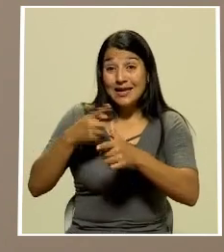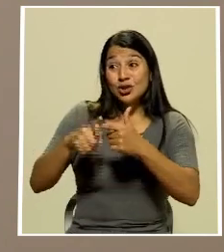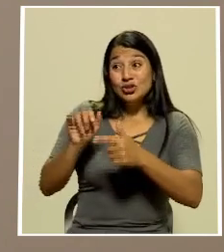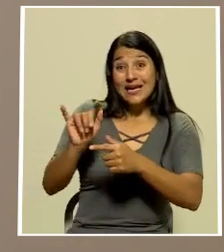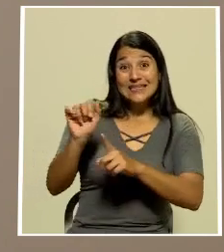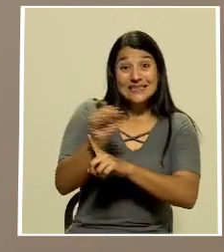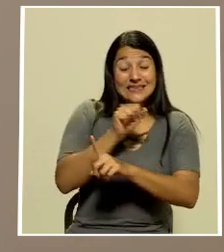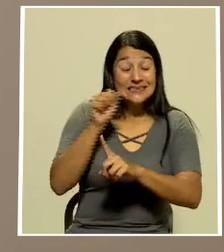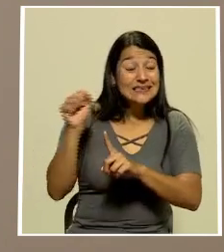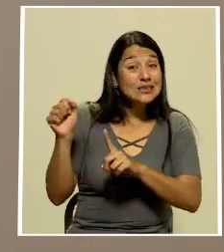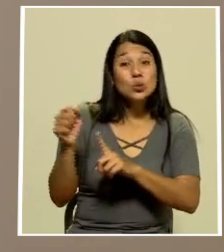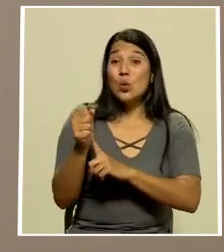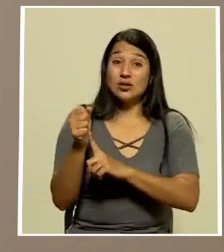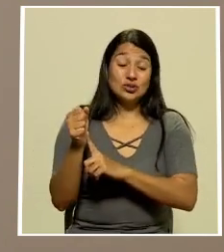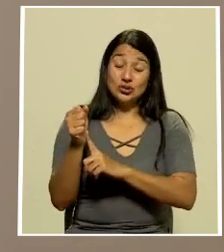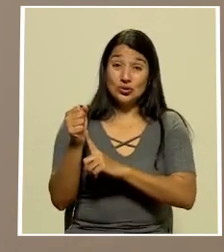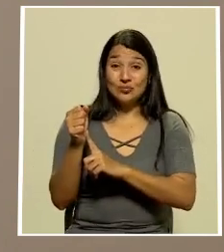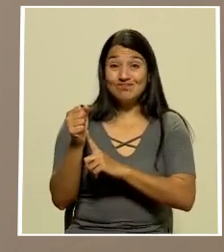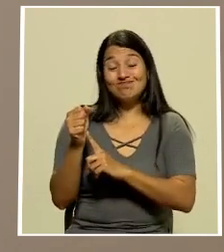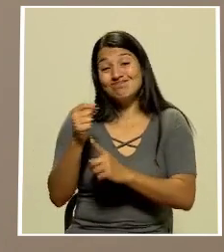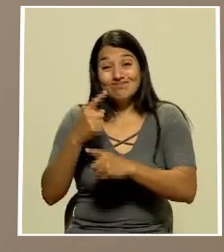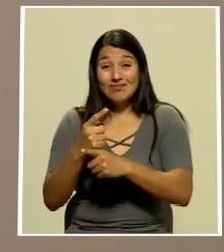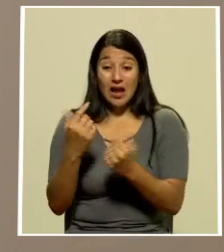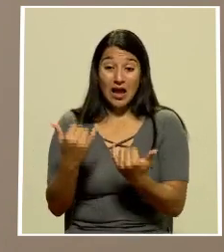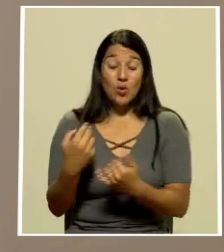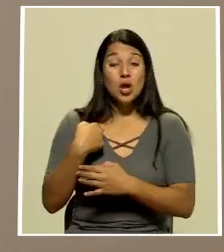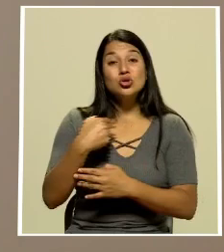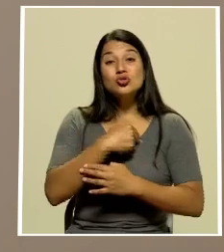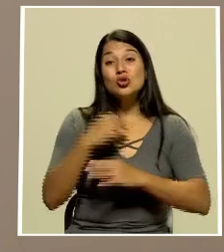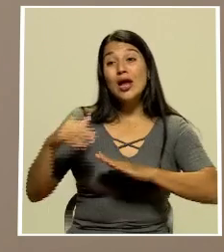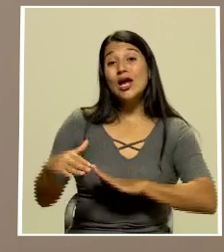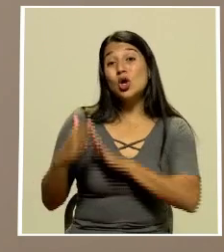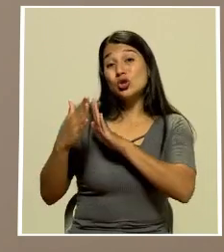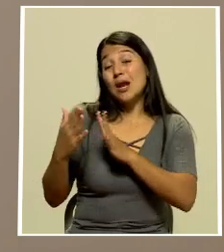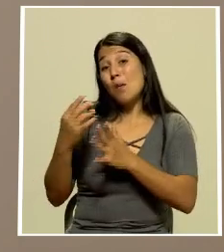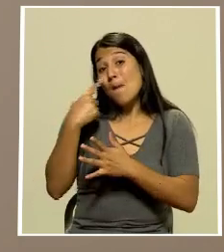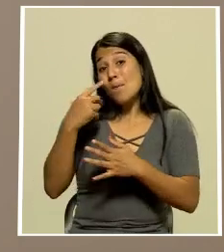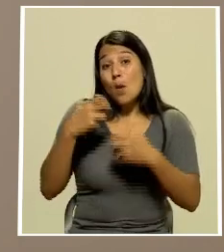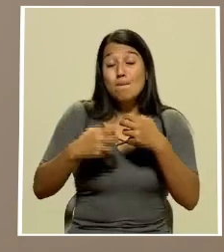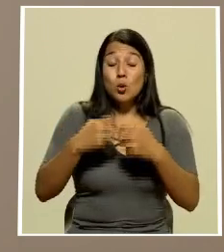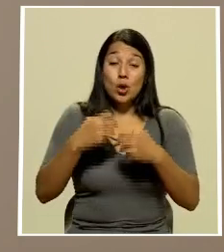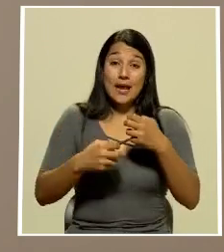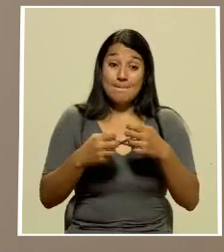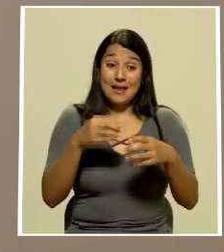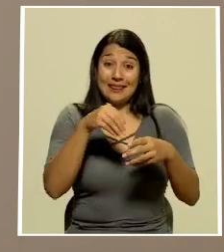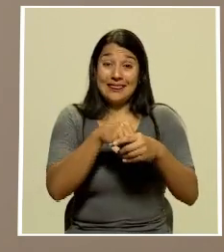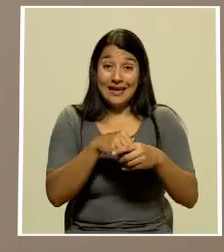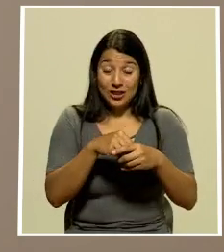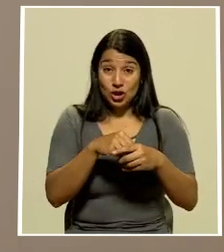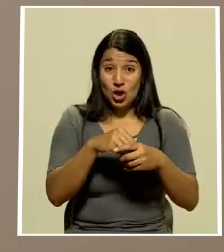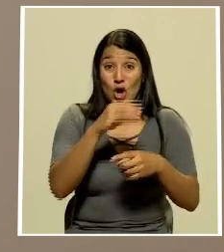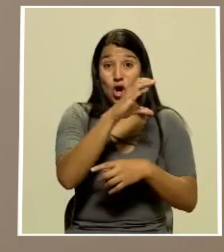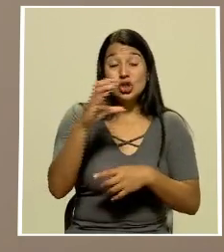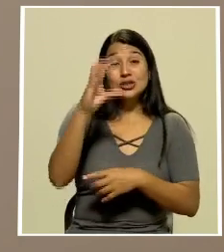situación tan inconveniente que estamos viviendo a raíz de los conflictos que se están dando internamente en la